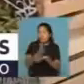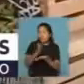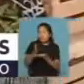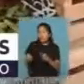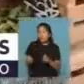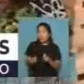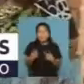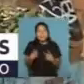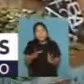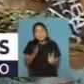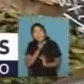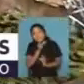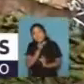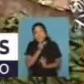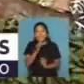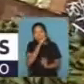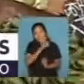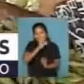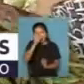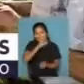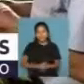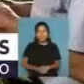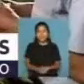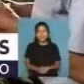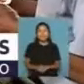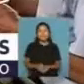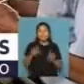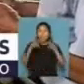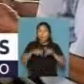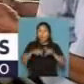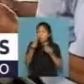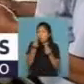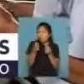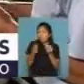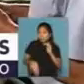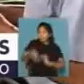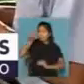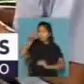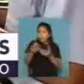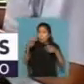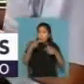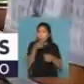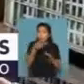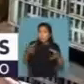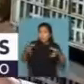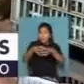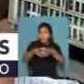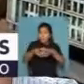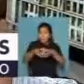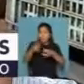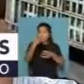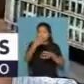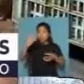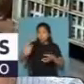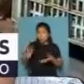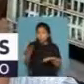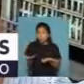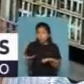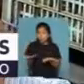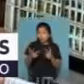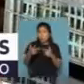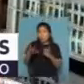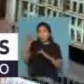chanchito. Ahora subió todo. Hoy ha subido todo. Por ejemplo, la papa 150. Estaba así